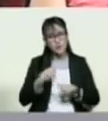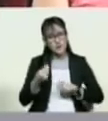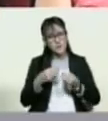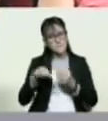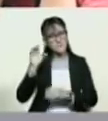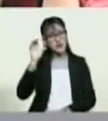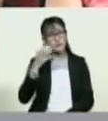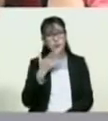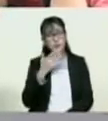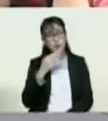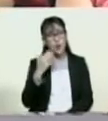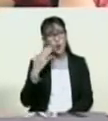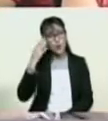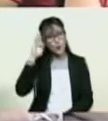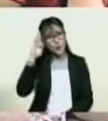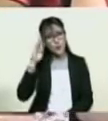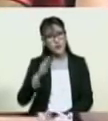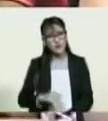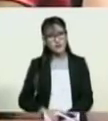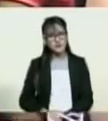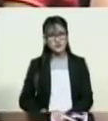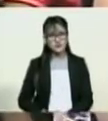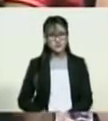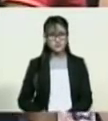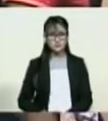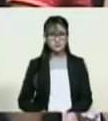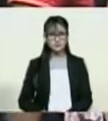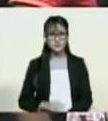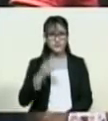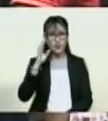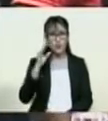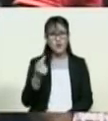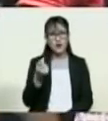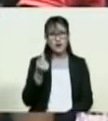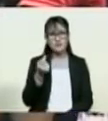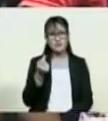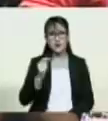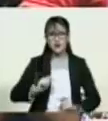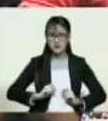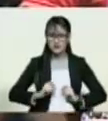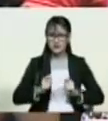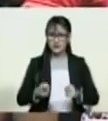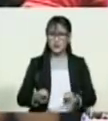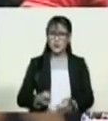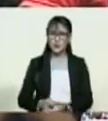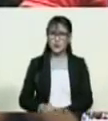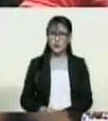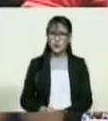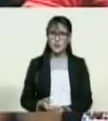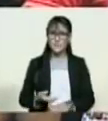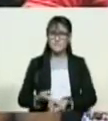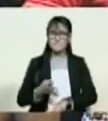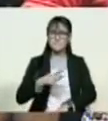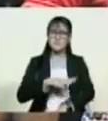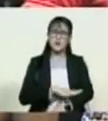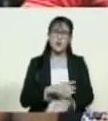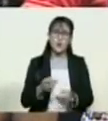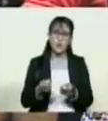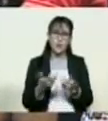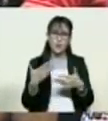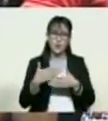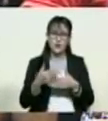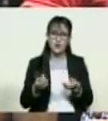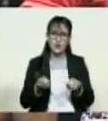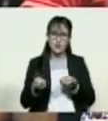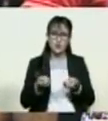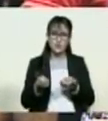está Cuba, el camino de Cuba. Cuba jamás se entregó en el peor de los bloqueos económicos, financieros